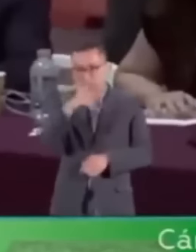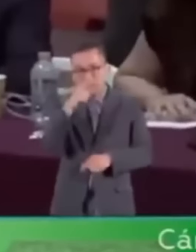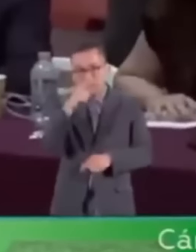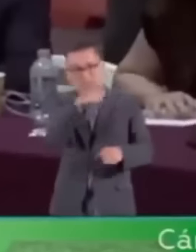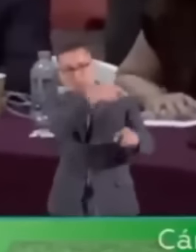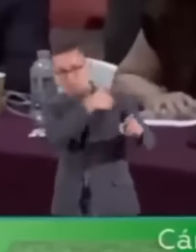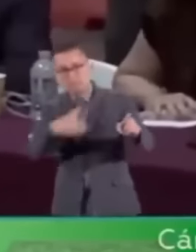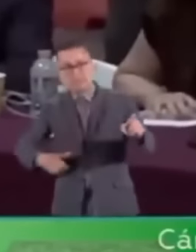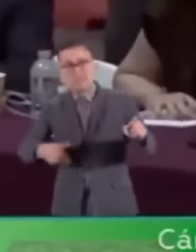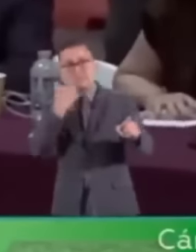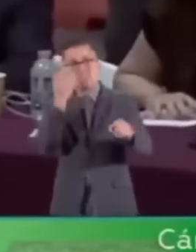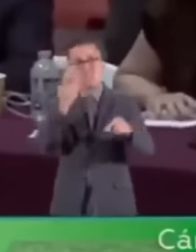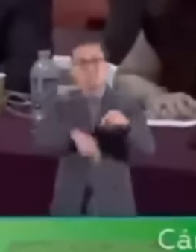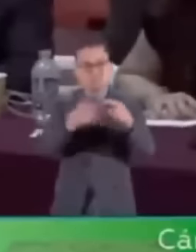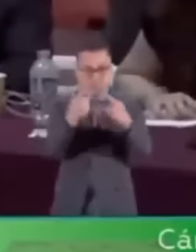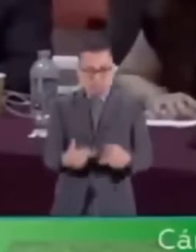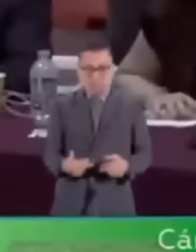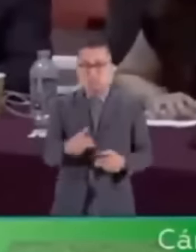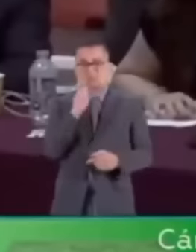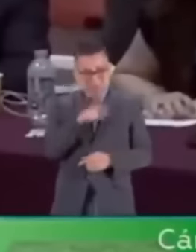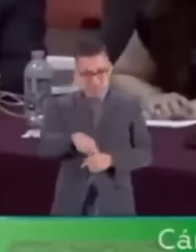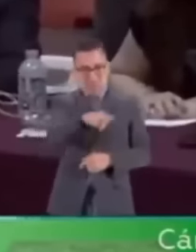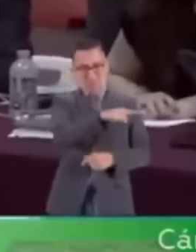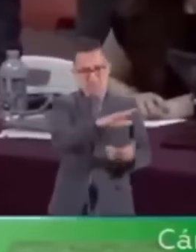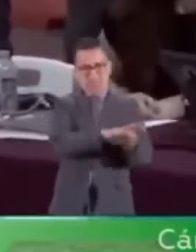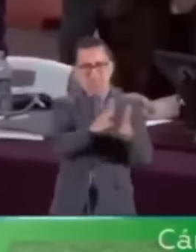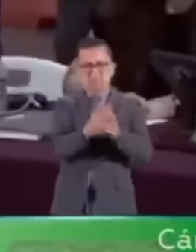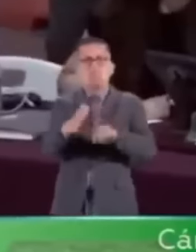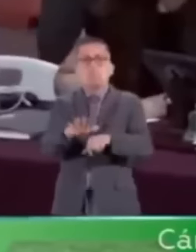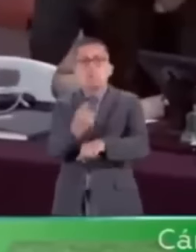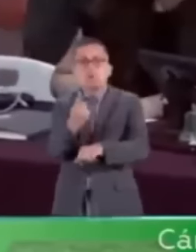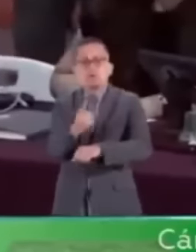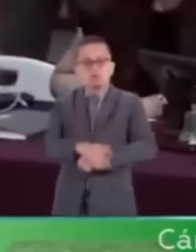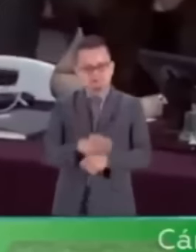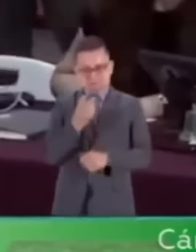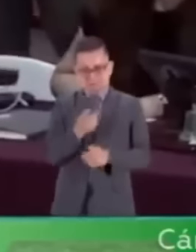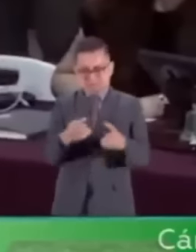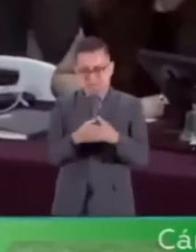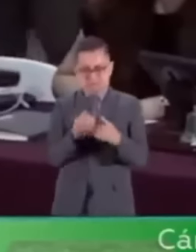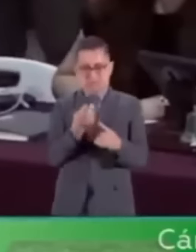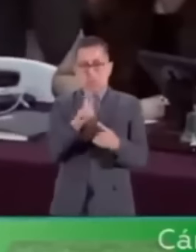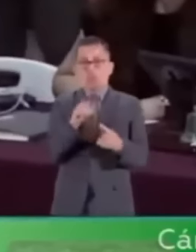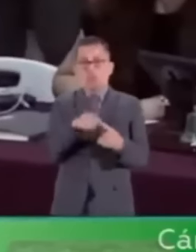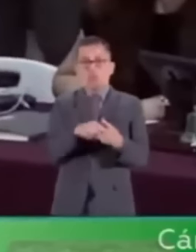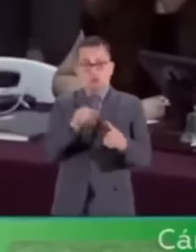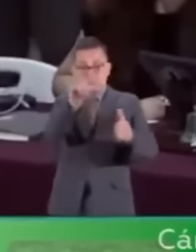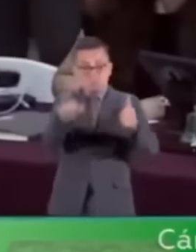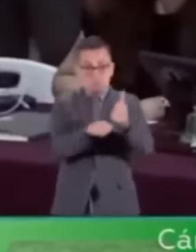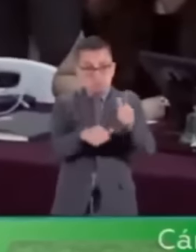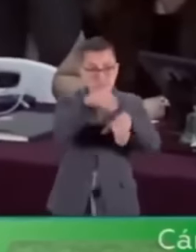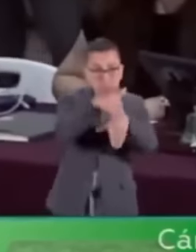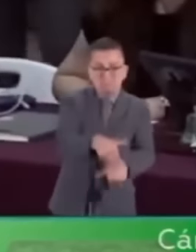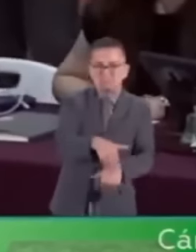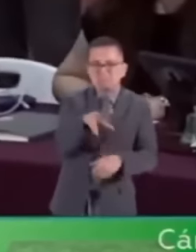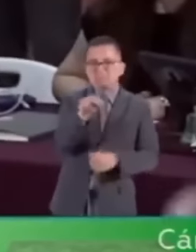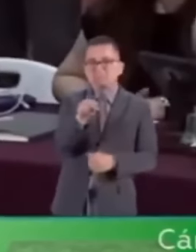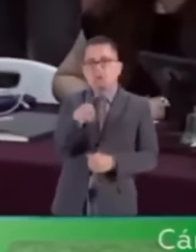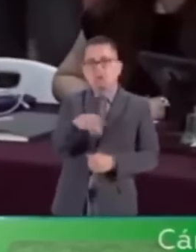Y ustedes complaciéndolo, porque es el único que no está bajo su mando, bajo su